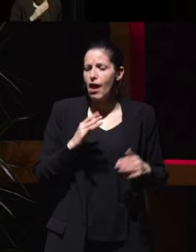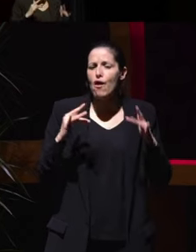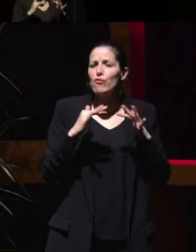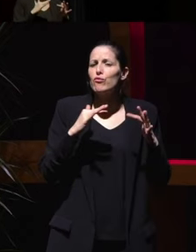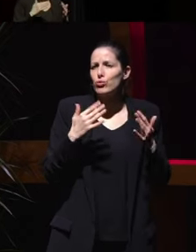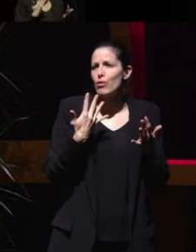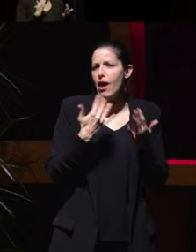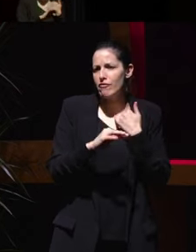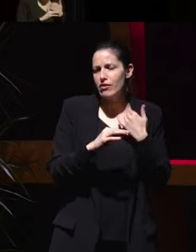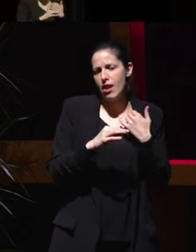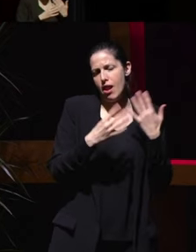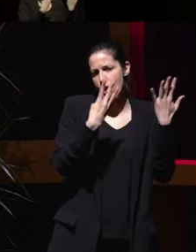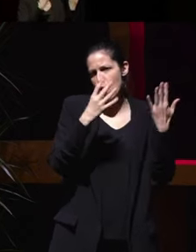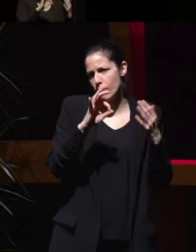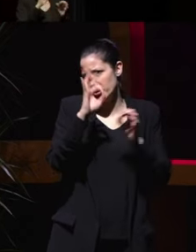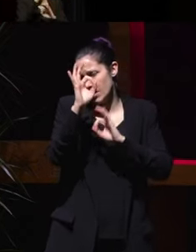o 90%